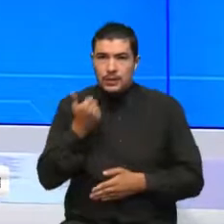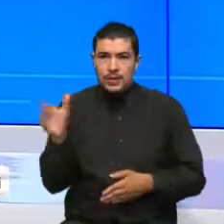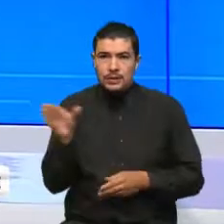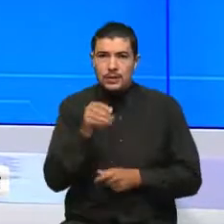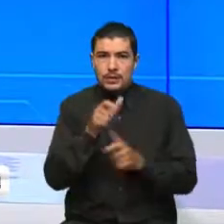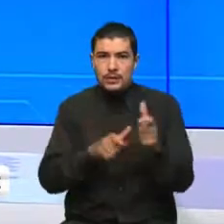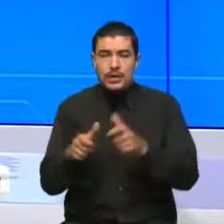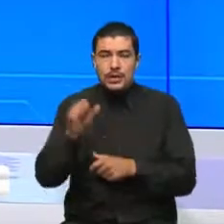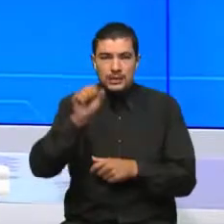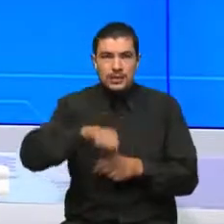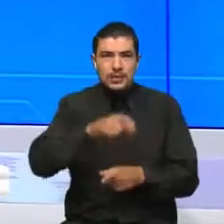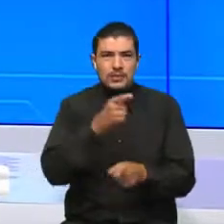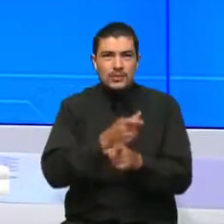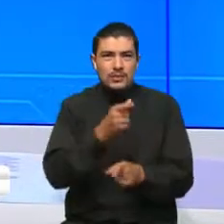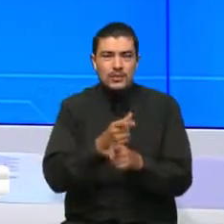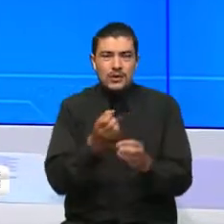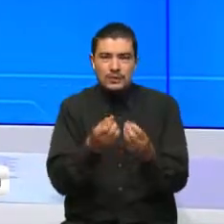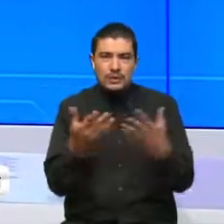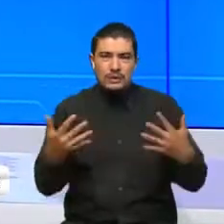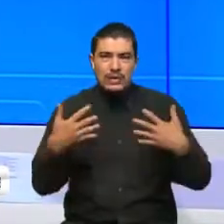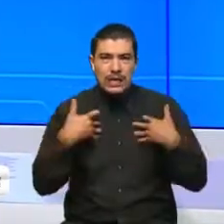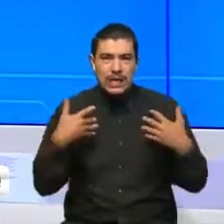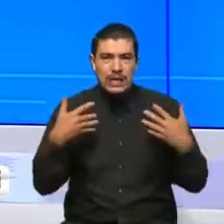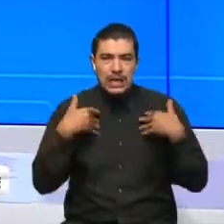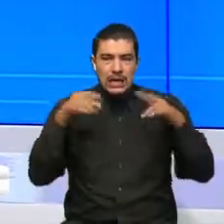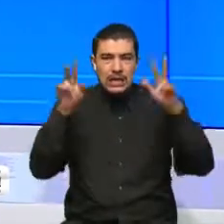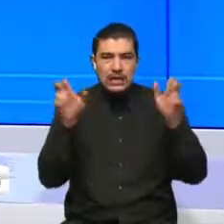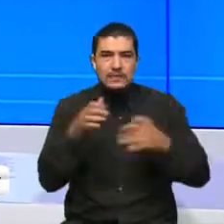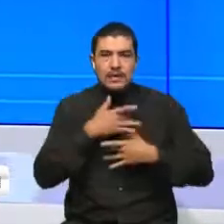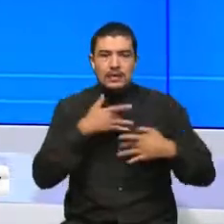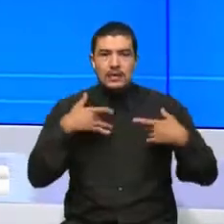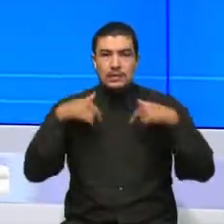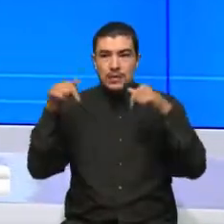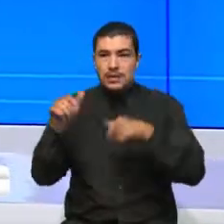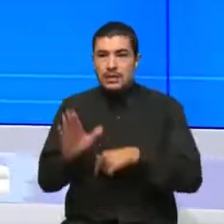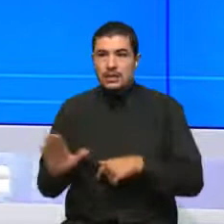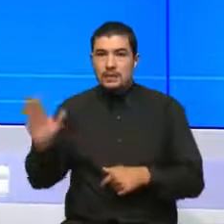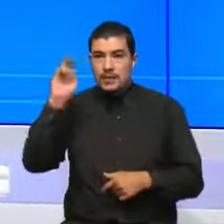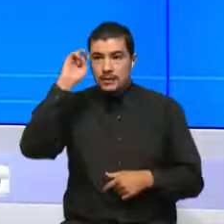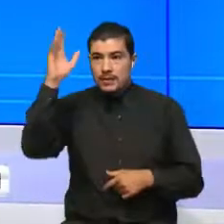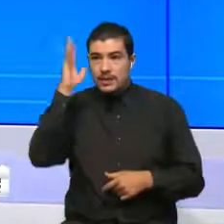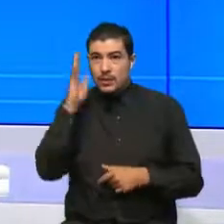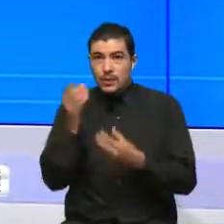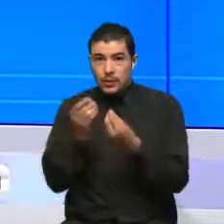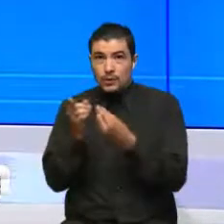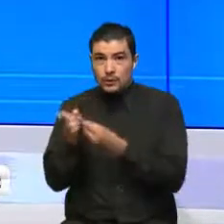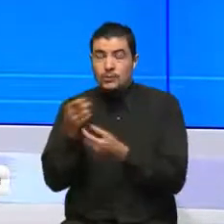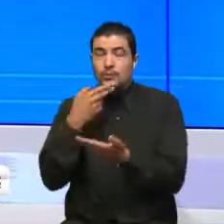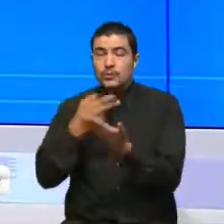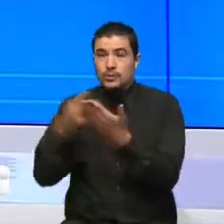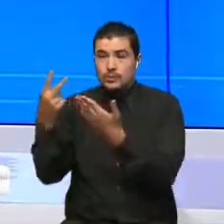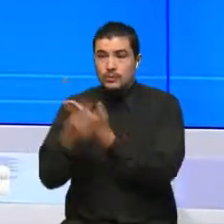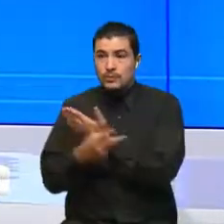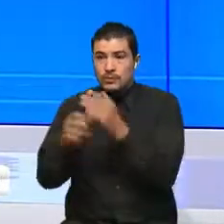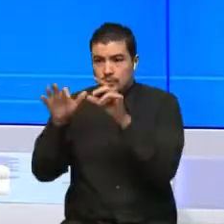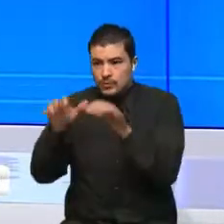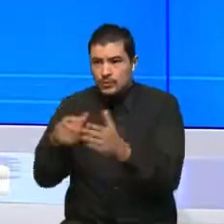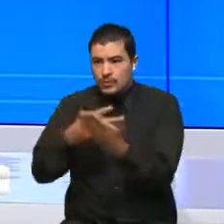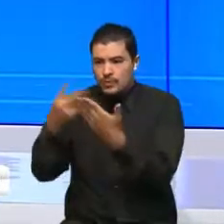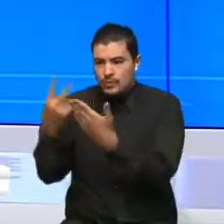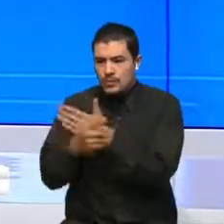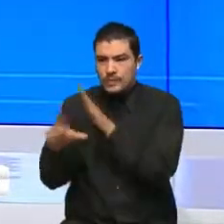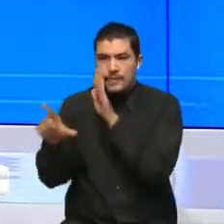y es que son muchas las quejas en temas de salud por eso el norte de santander se radicó ante el congreso de la república un proyecto de ley que le da